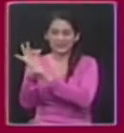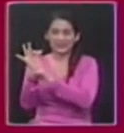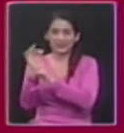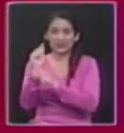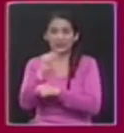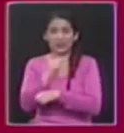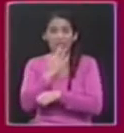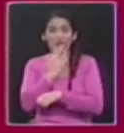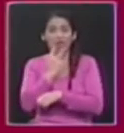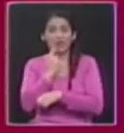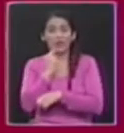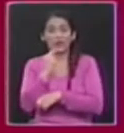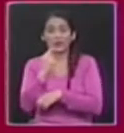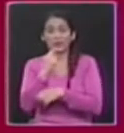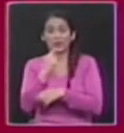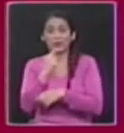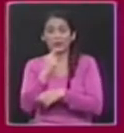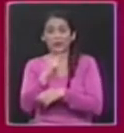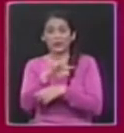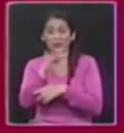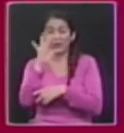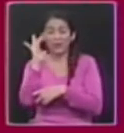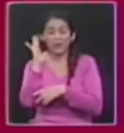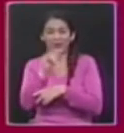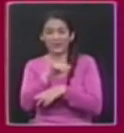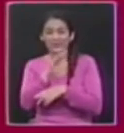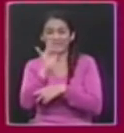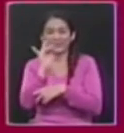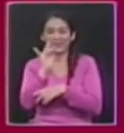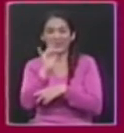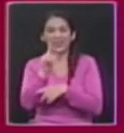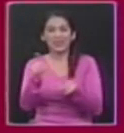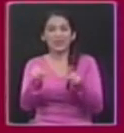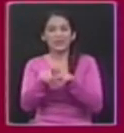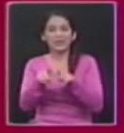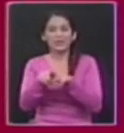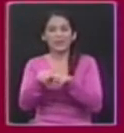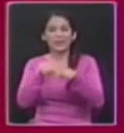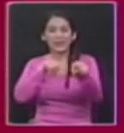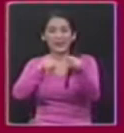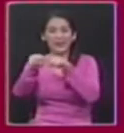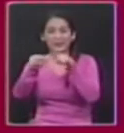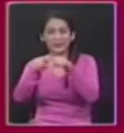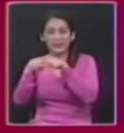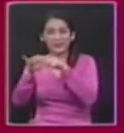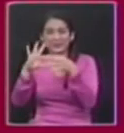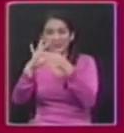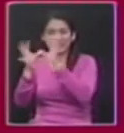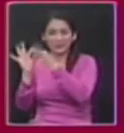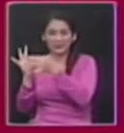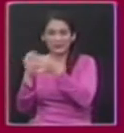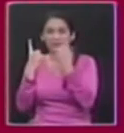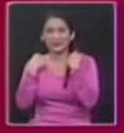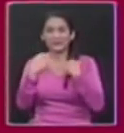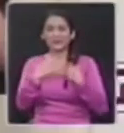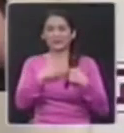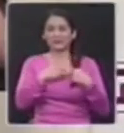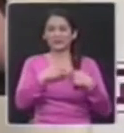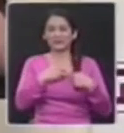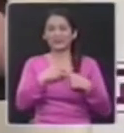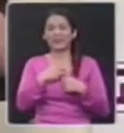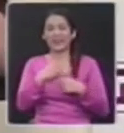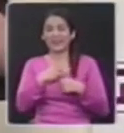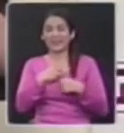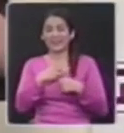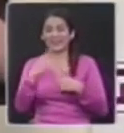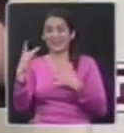la medalla que todos los luchadores de Olimpiadas Especiales se ponen cada vez que concursan. Y les presento a Agogo Oro.